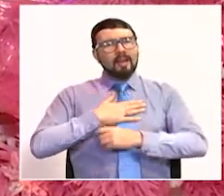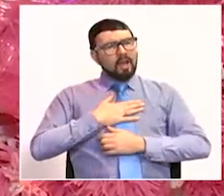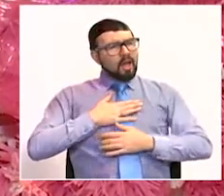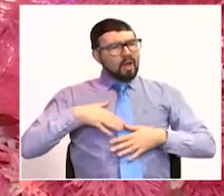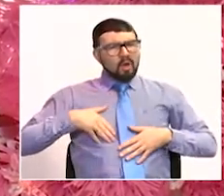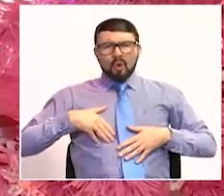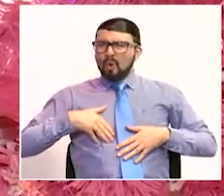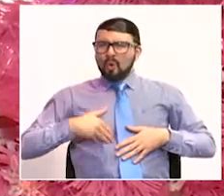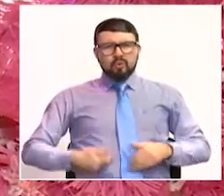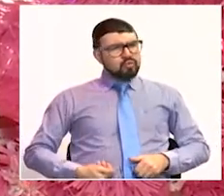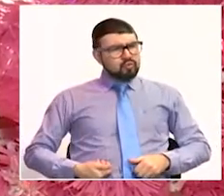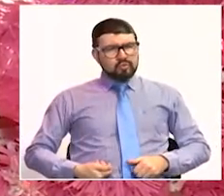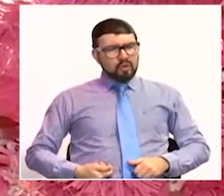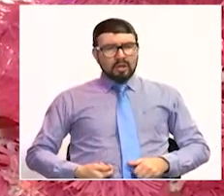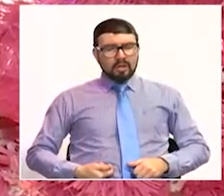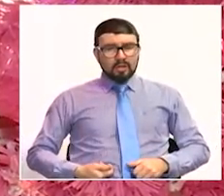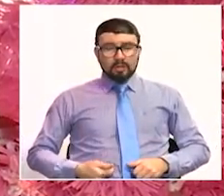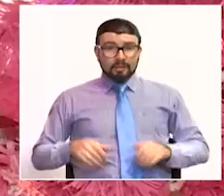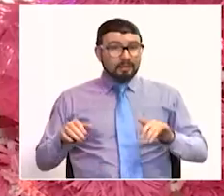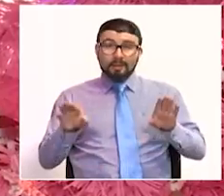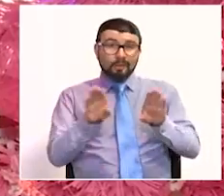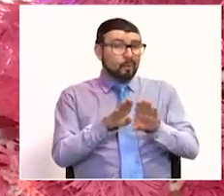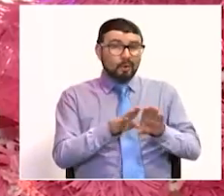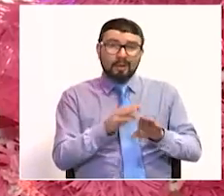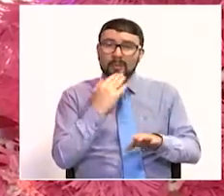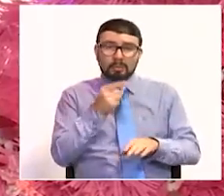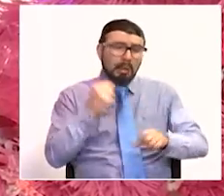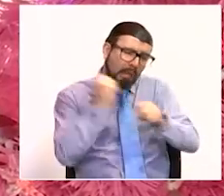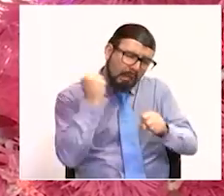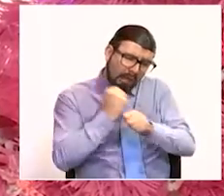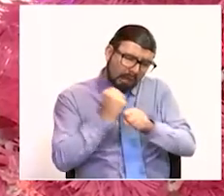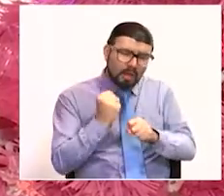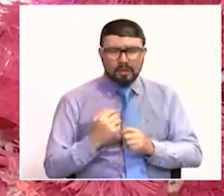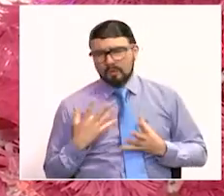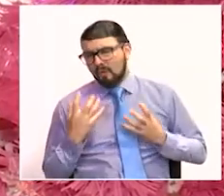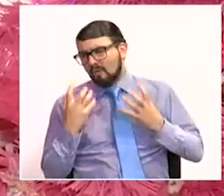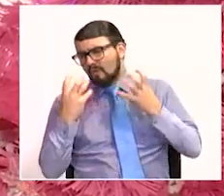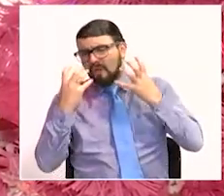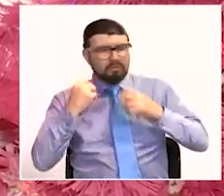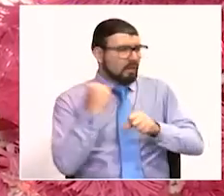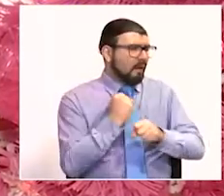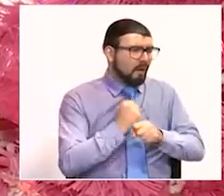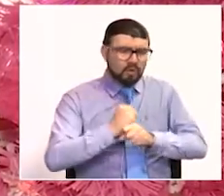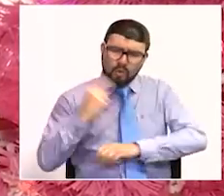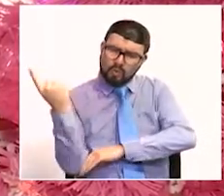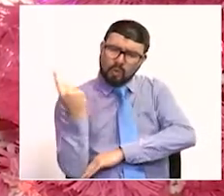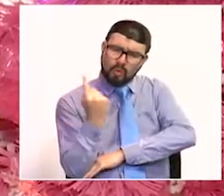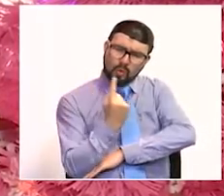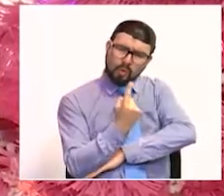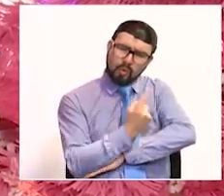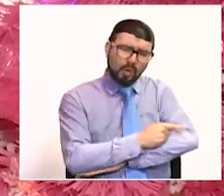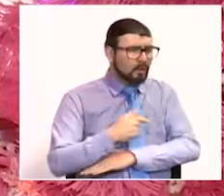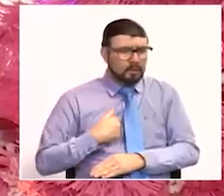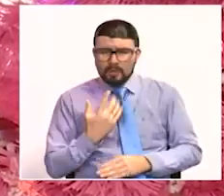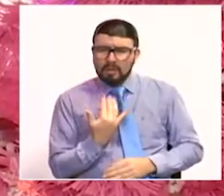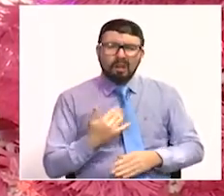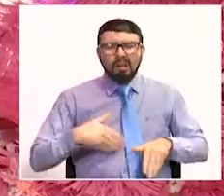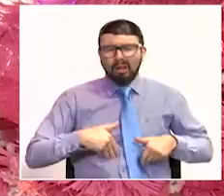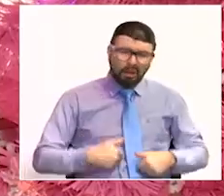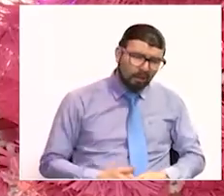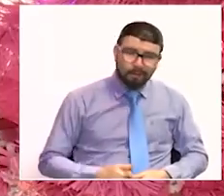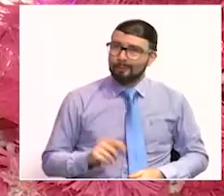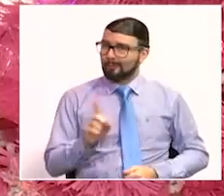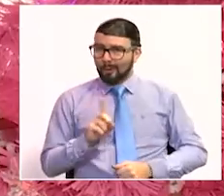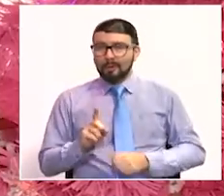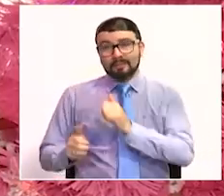cansancio que no es el mismo cansancio que produce el estrés, el trabajo del día a día, sino es un, digamos que un cansancio más